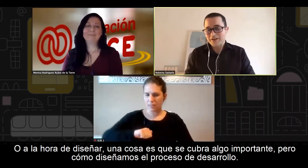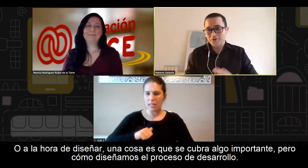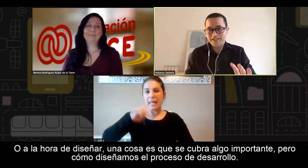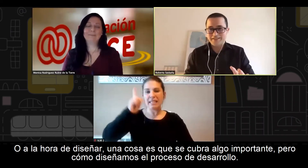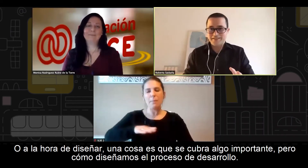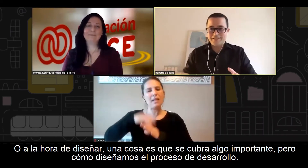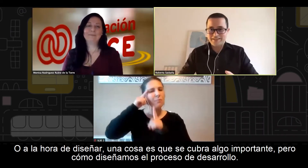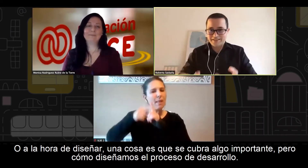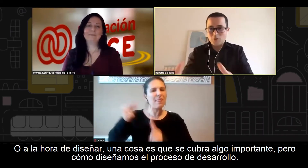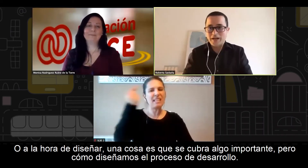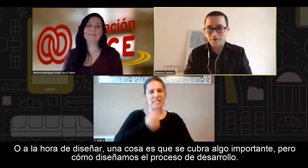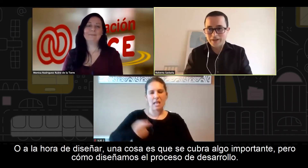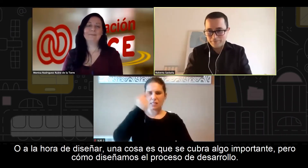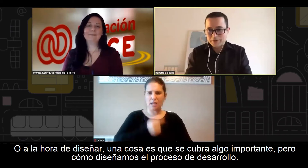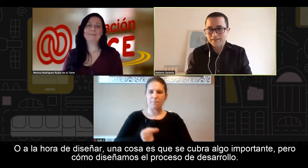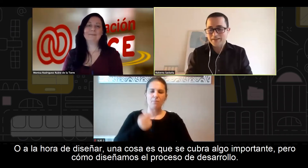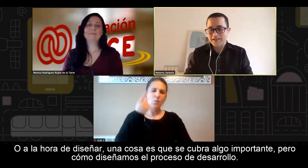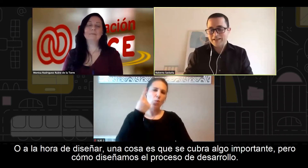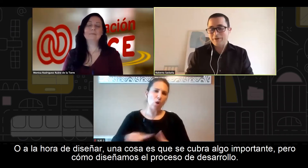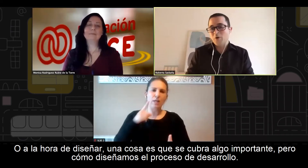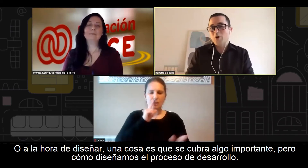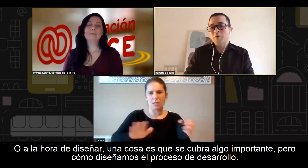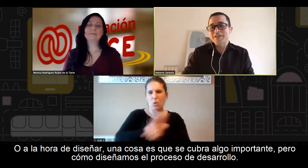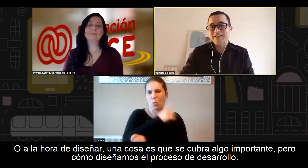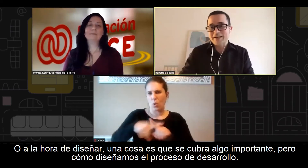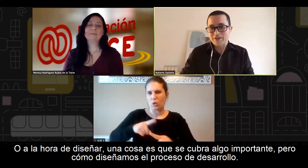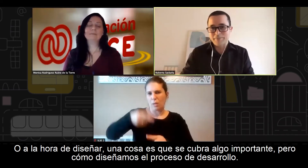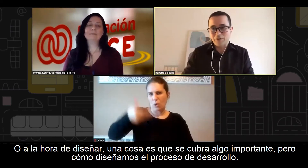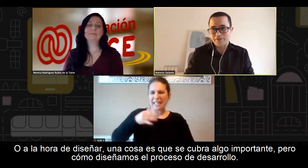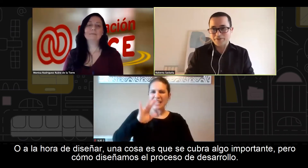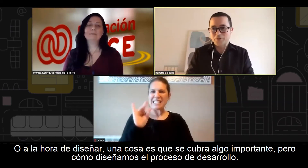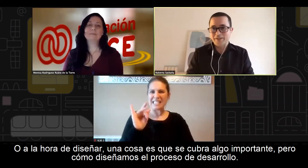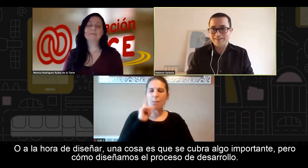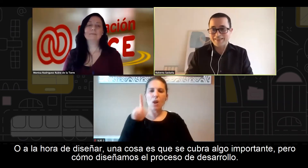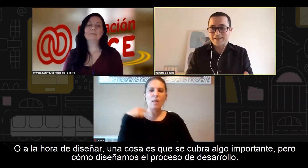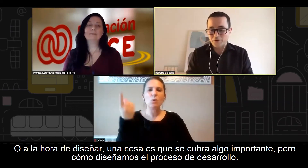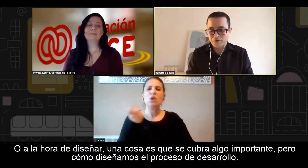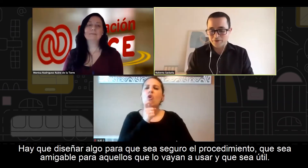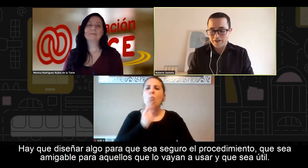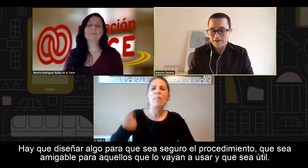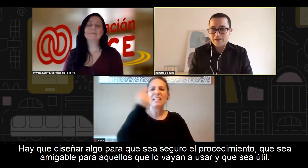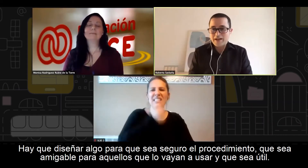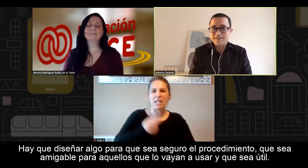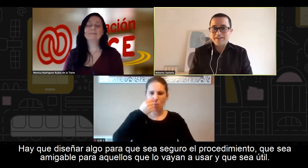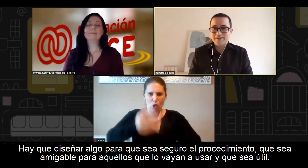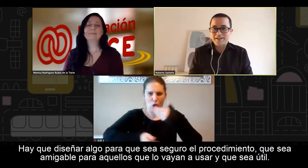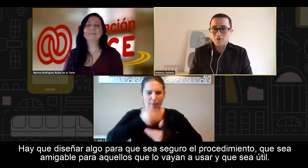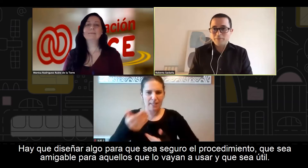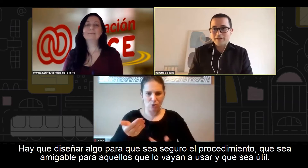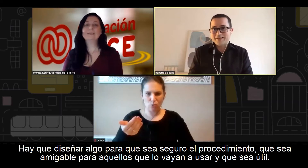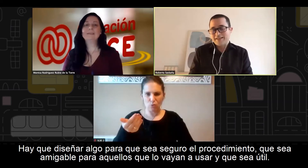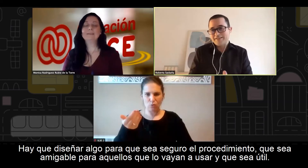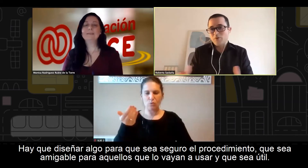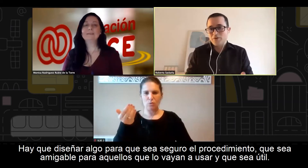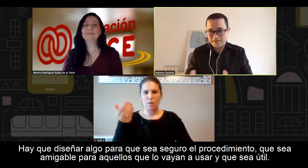Una cosa es que sí se cubra algo que es importante, pero luego cómo diseñamos ese proceso de desarrollo. Hay que diseñar algo para